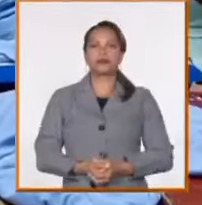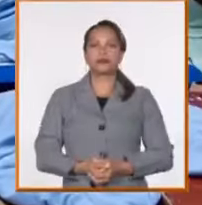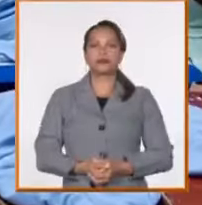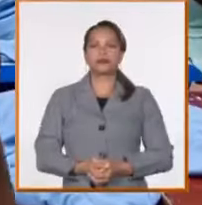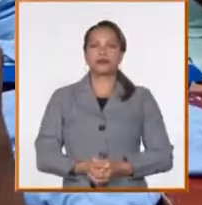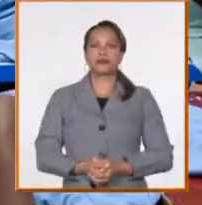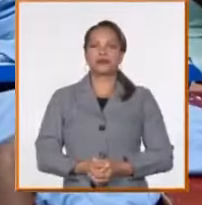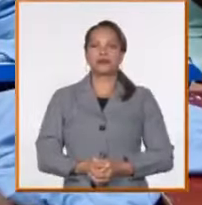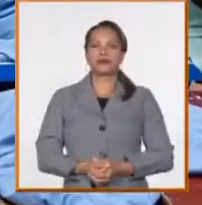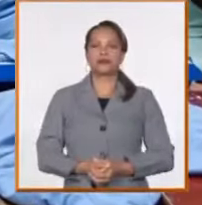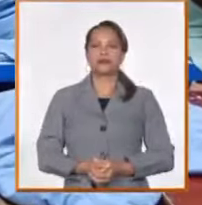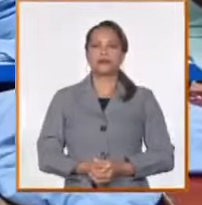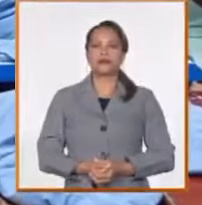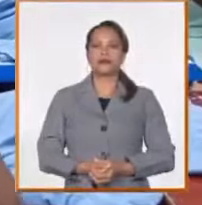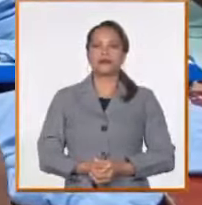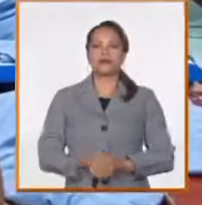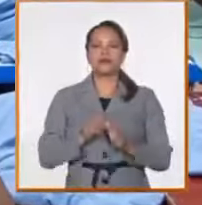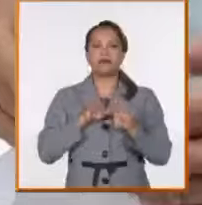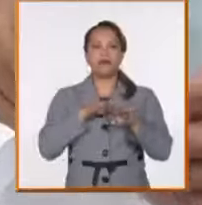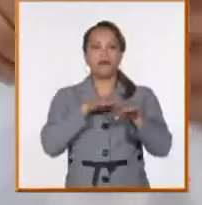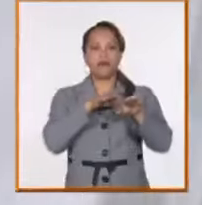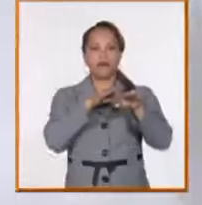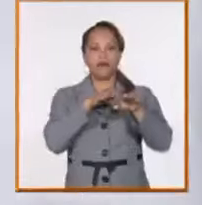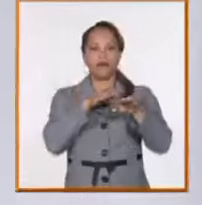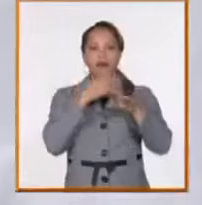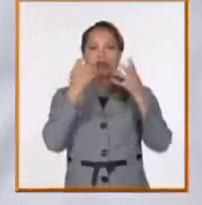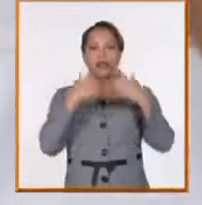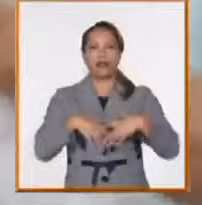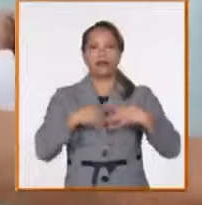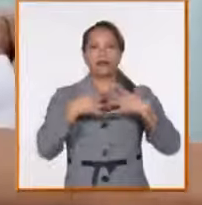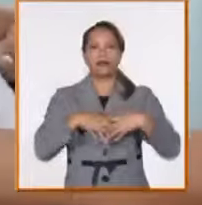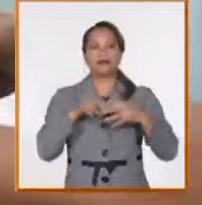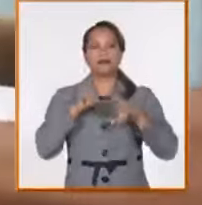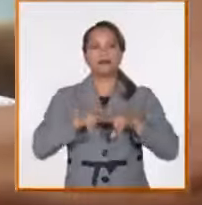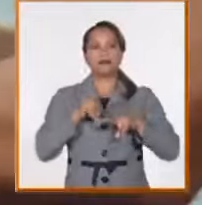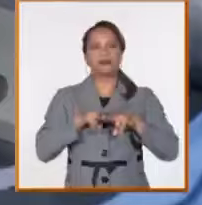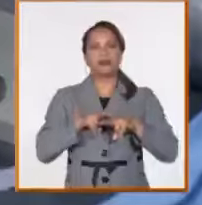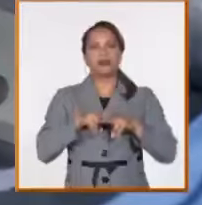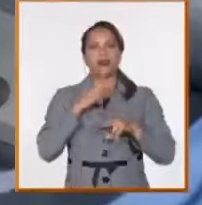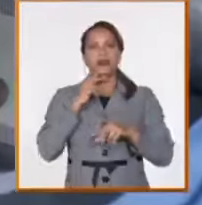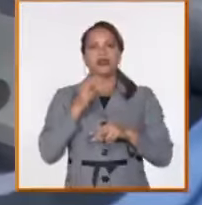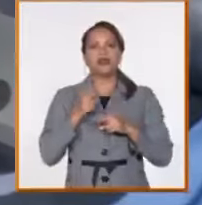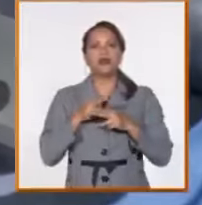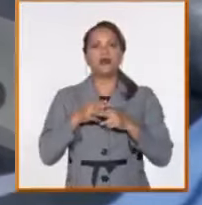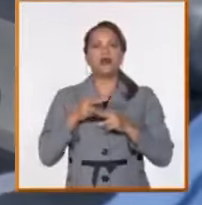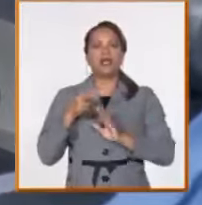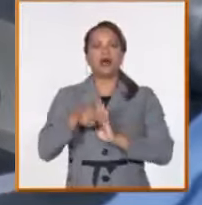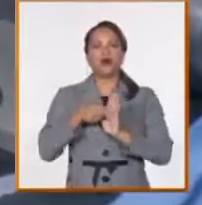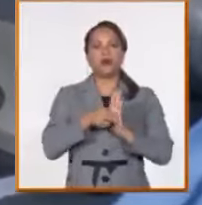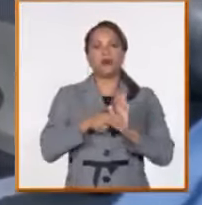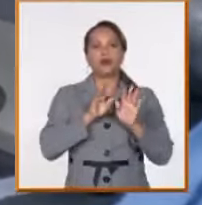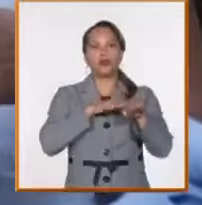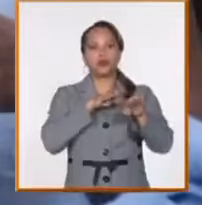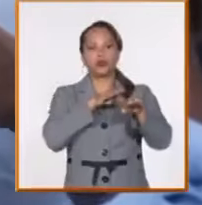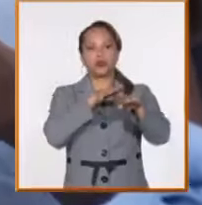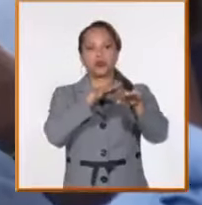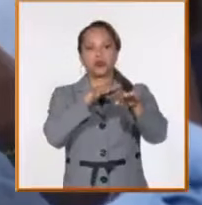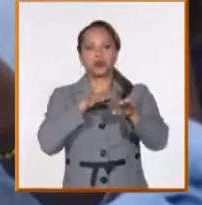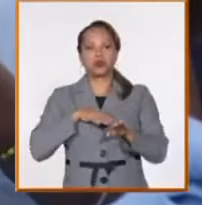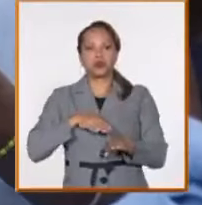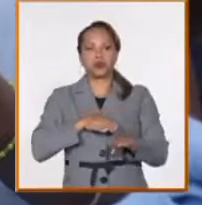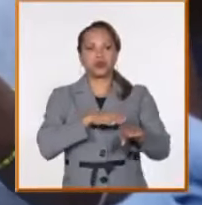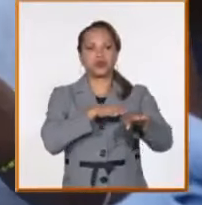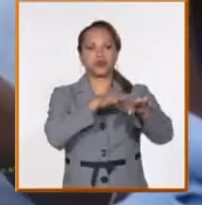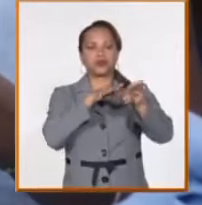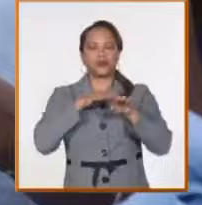reportaje a la fábrica Rubén Vázquez ot tricana en la Habana le llaman la locomotora de confecciones puntex es la de